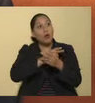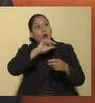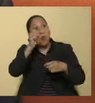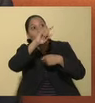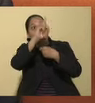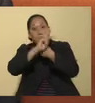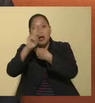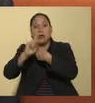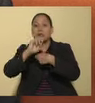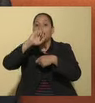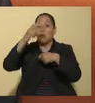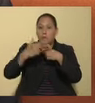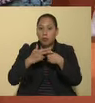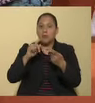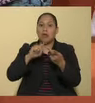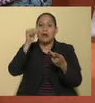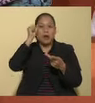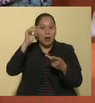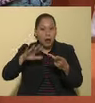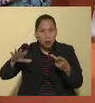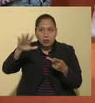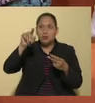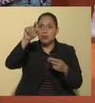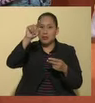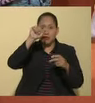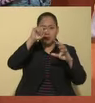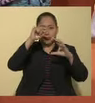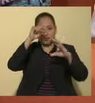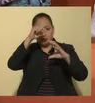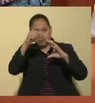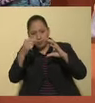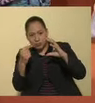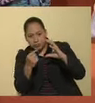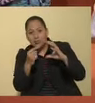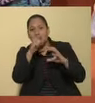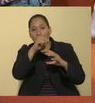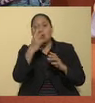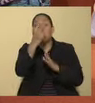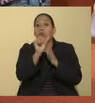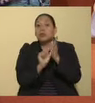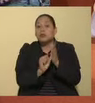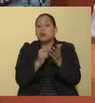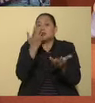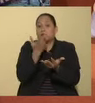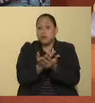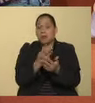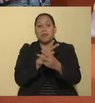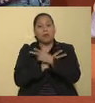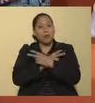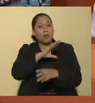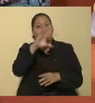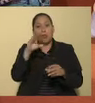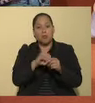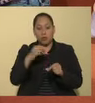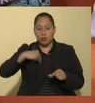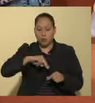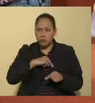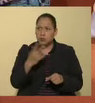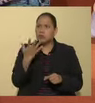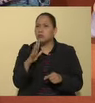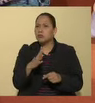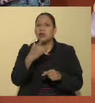países en Europa, en Asia inclusive, que tienen 2 meses de vacaciones completos, nosotros llegamos a tener en